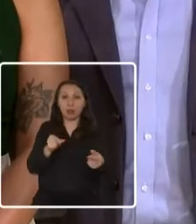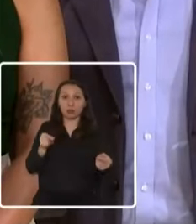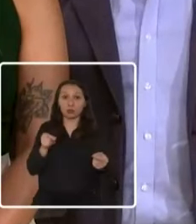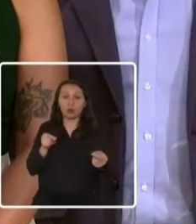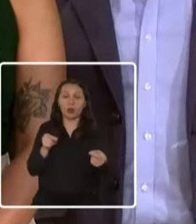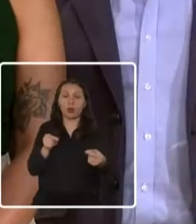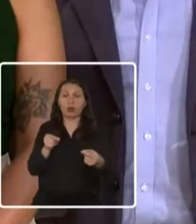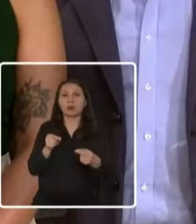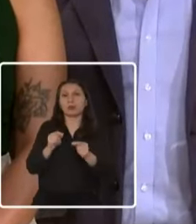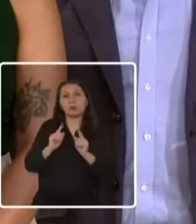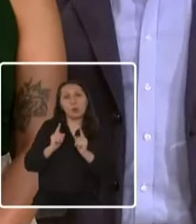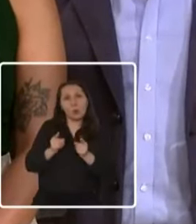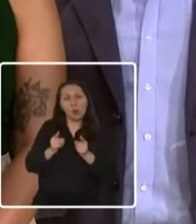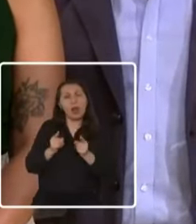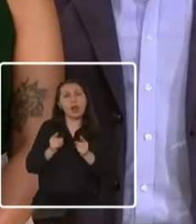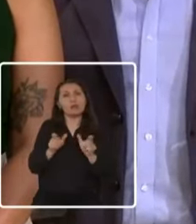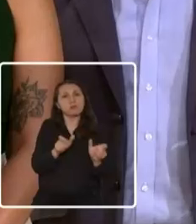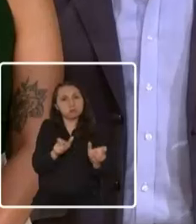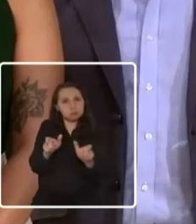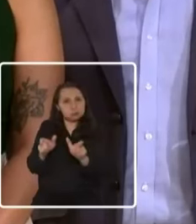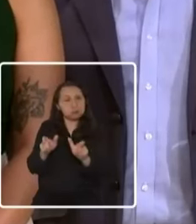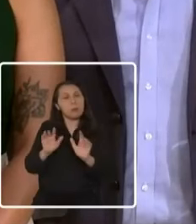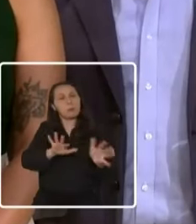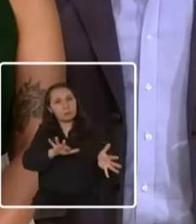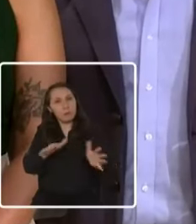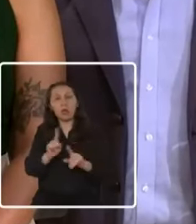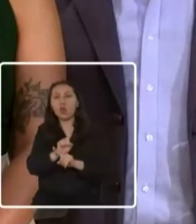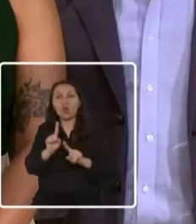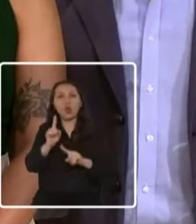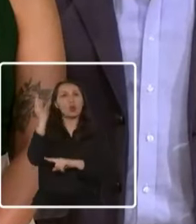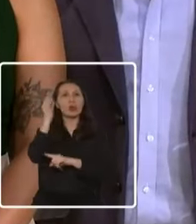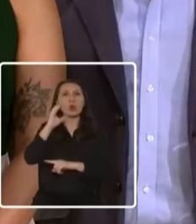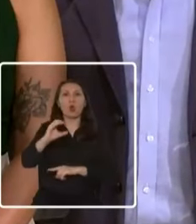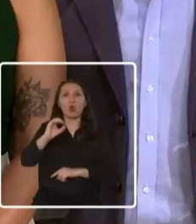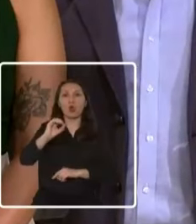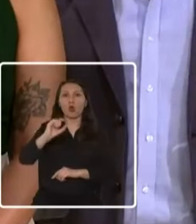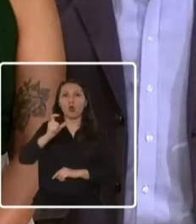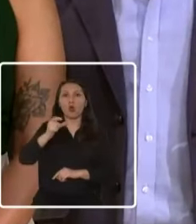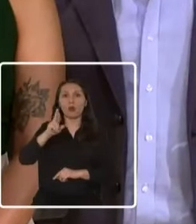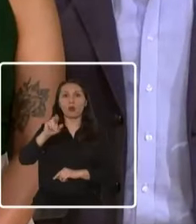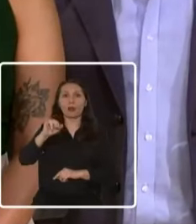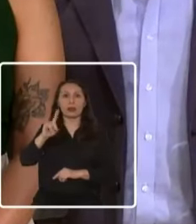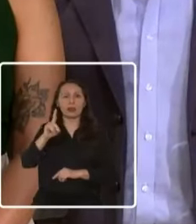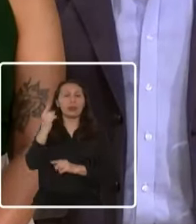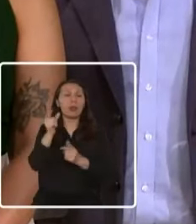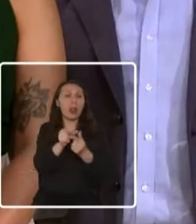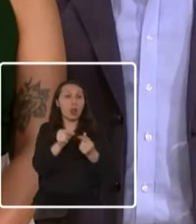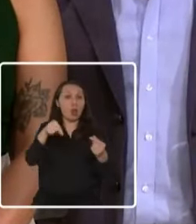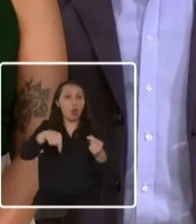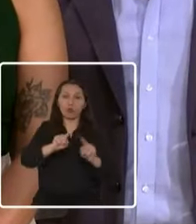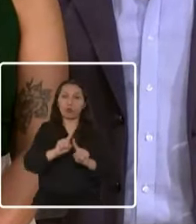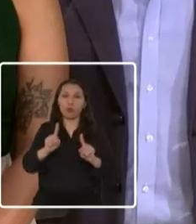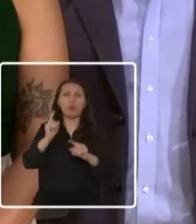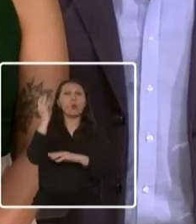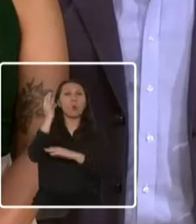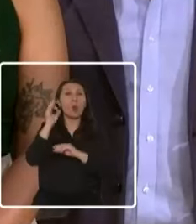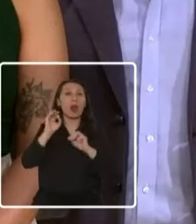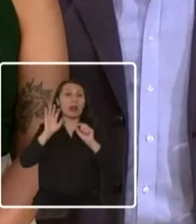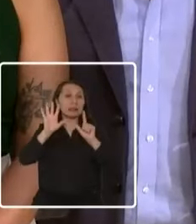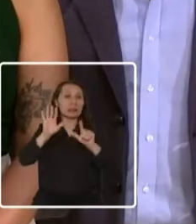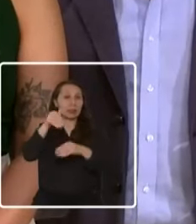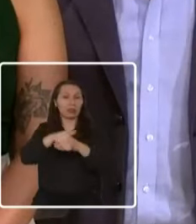nacional es de relativo control, no va a sesionar el COGRID nacional hoy día, que estaba citado a las 19